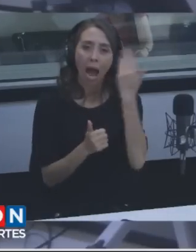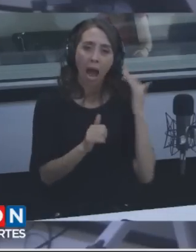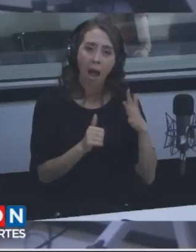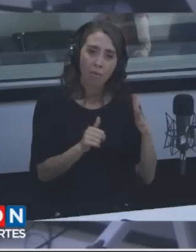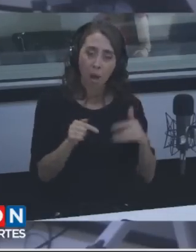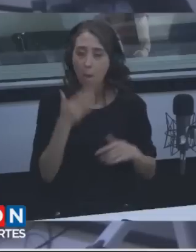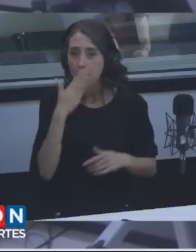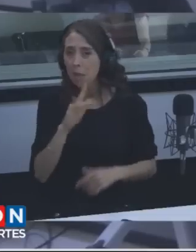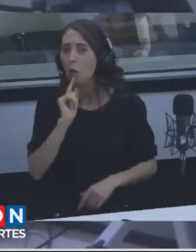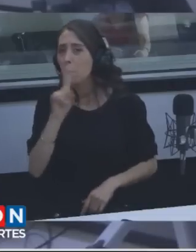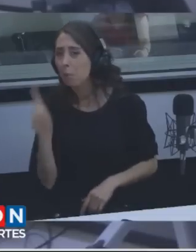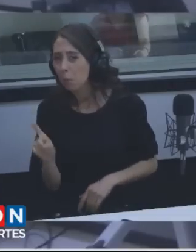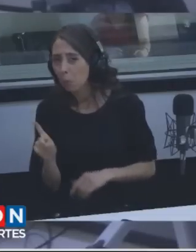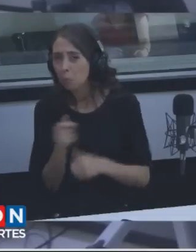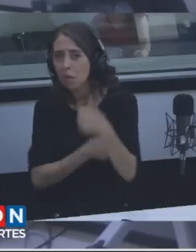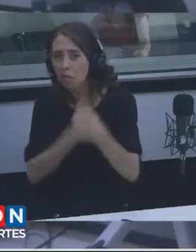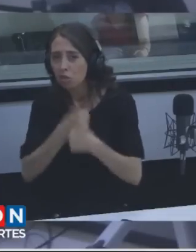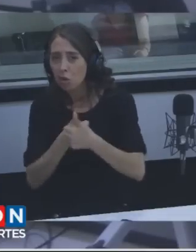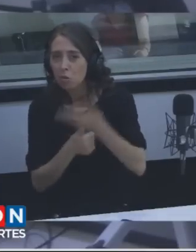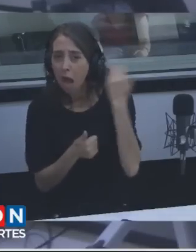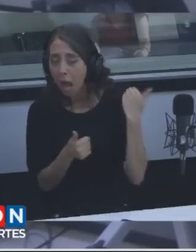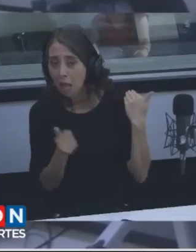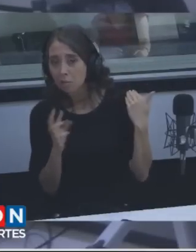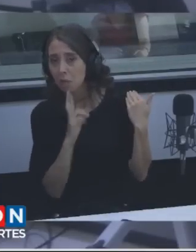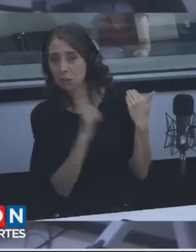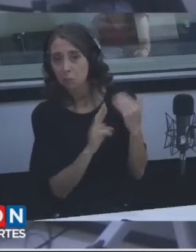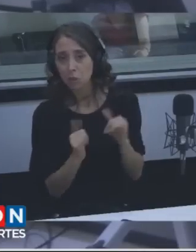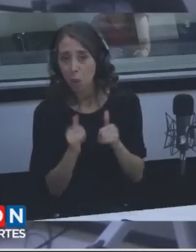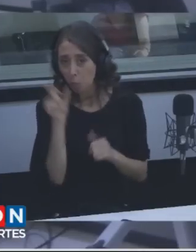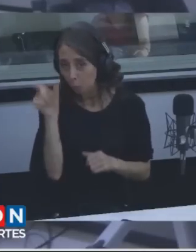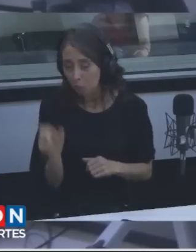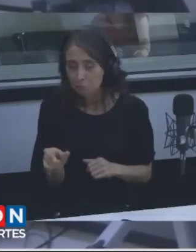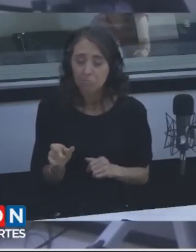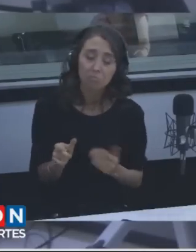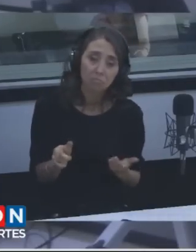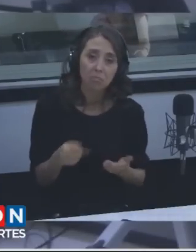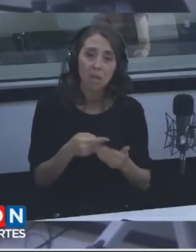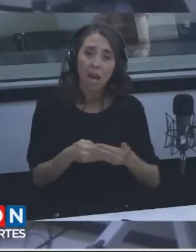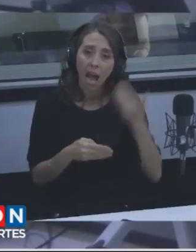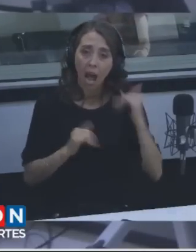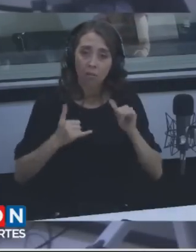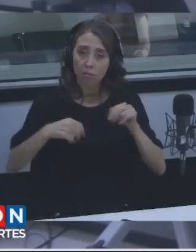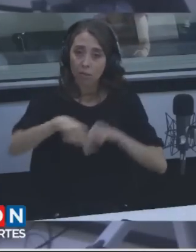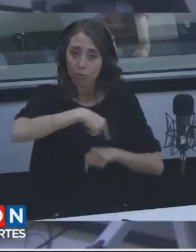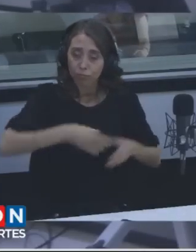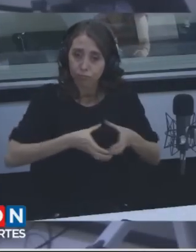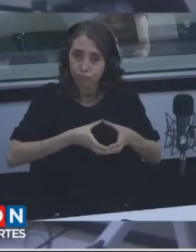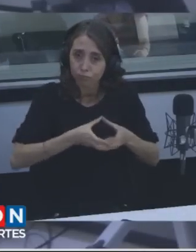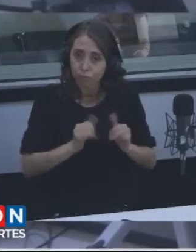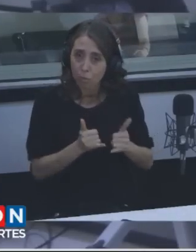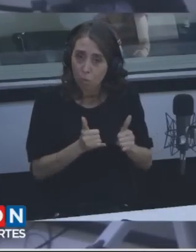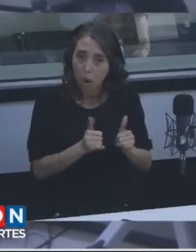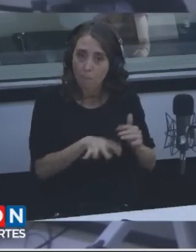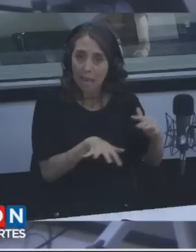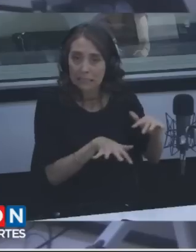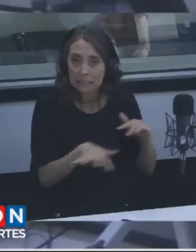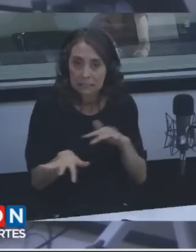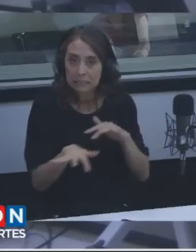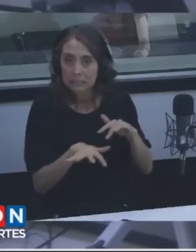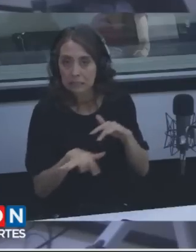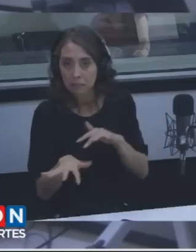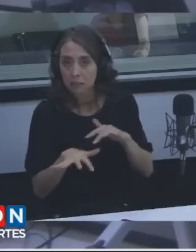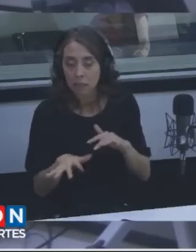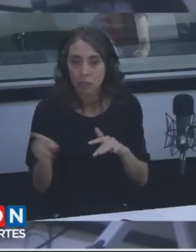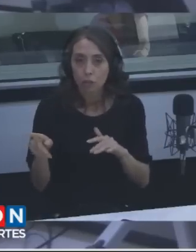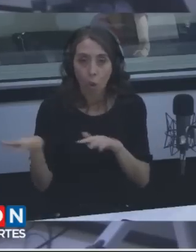Pedro? El torneo anterior creo que éramos un equipo que era un poco más ofensivo, que generaba